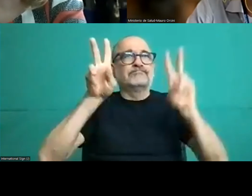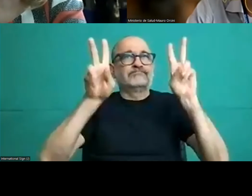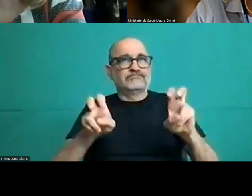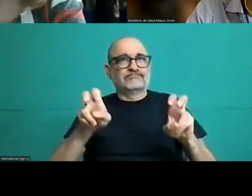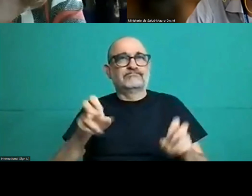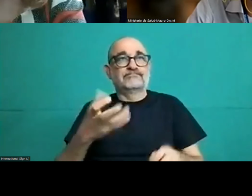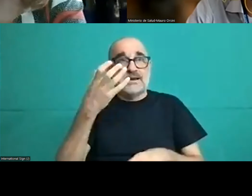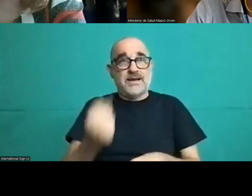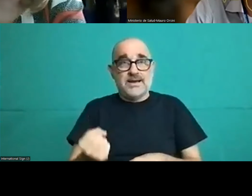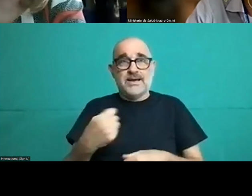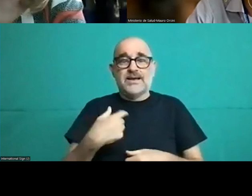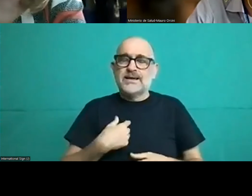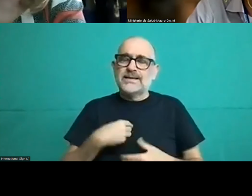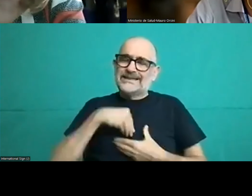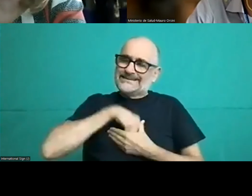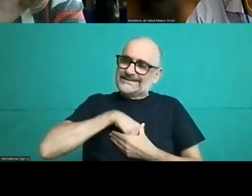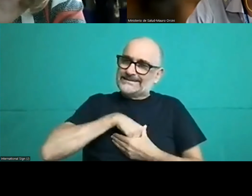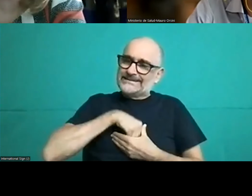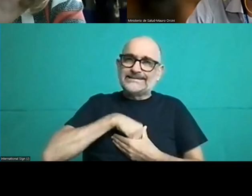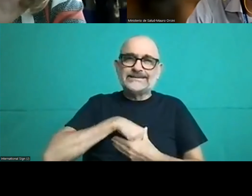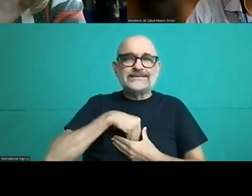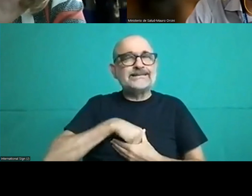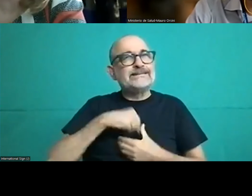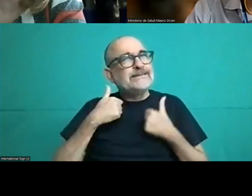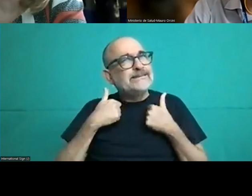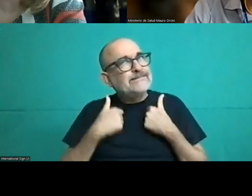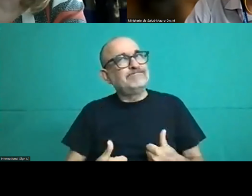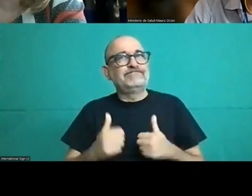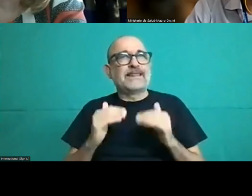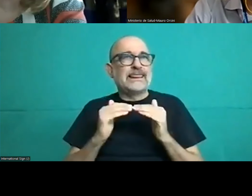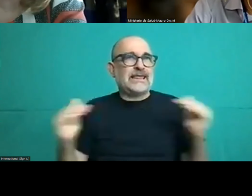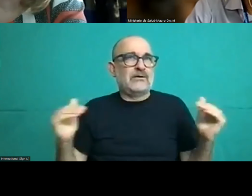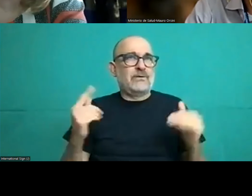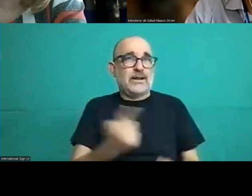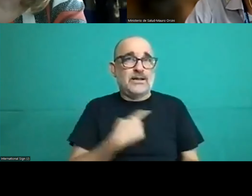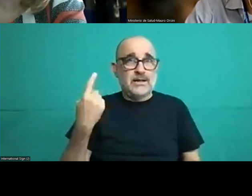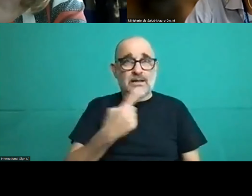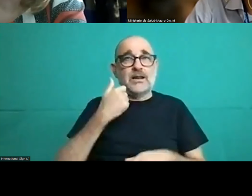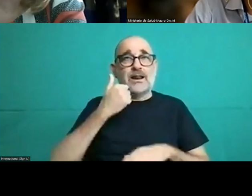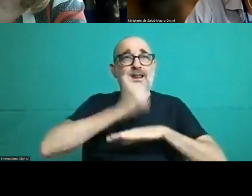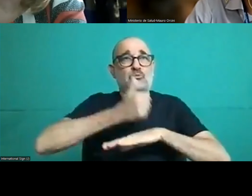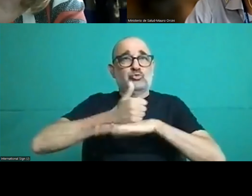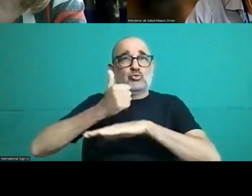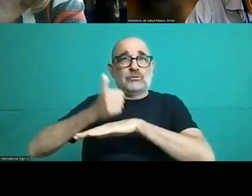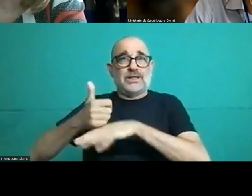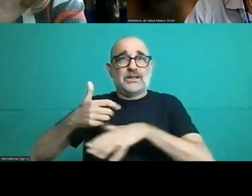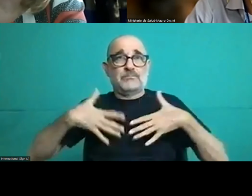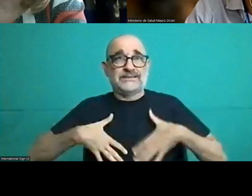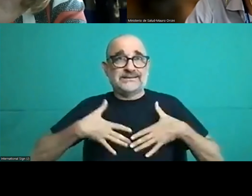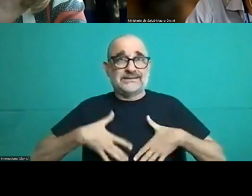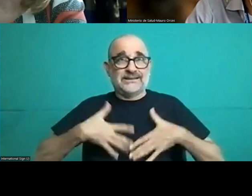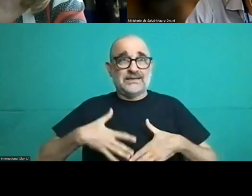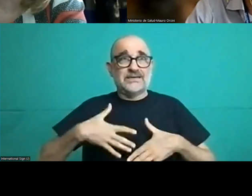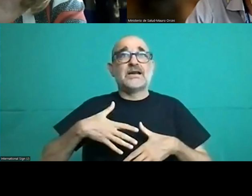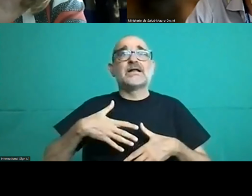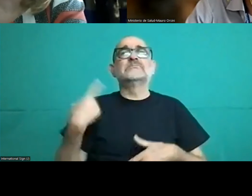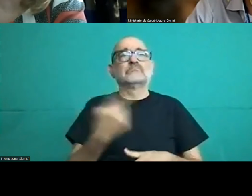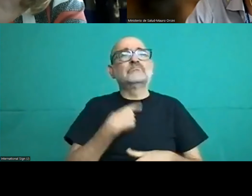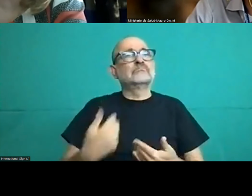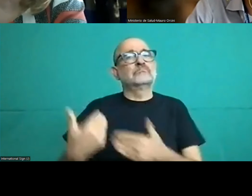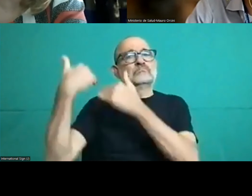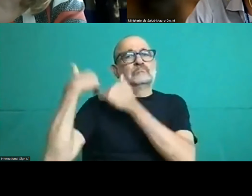de los ministeriales, pues, nuestro rol tiene que ver en cómo generar o cómo alinear este ecosistema de